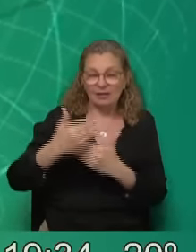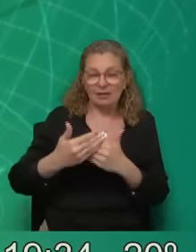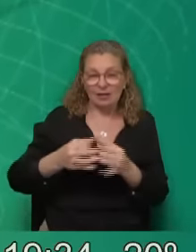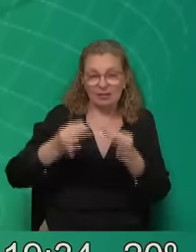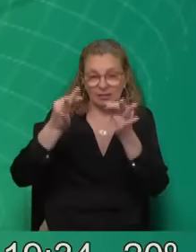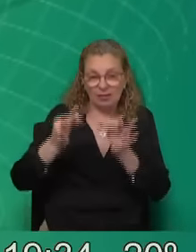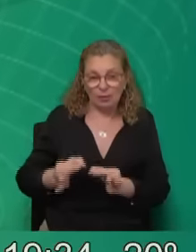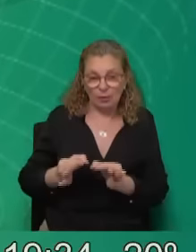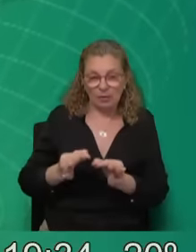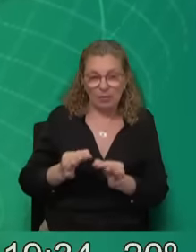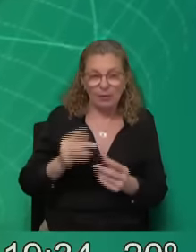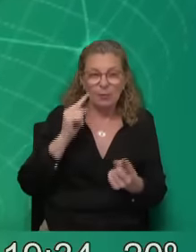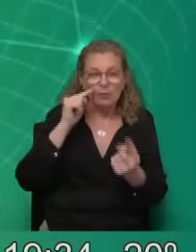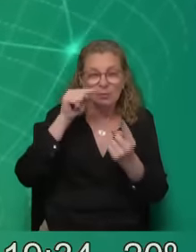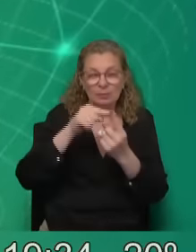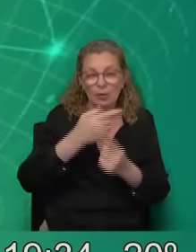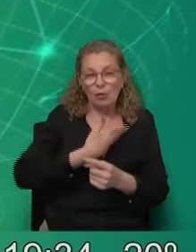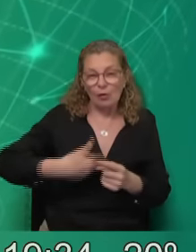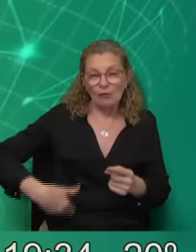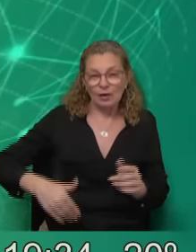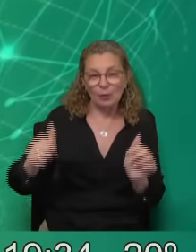seguridad hacia un gobierno de unidad.